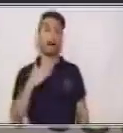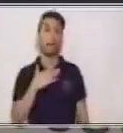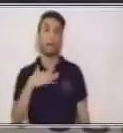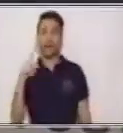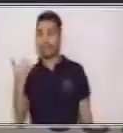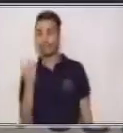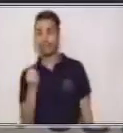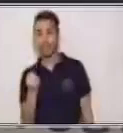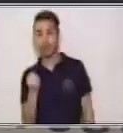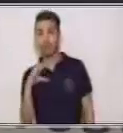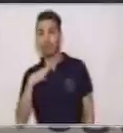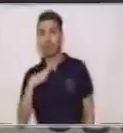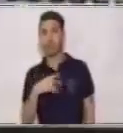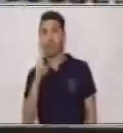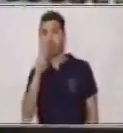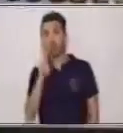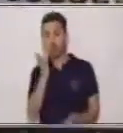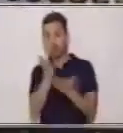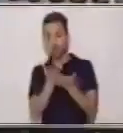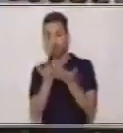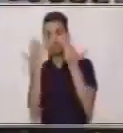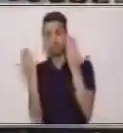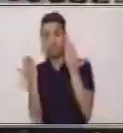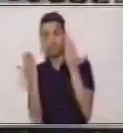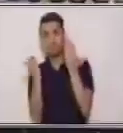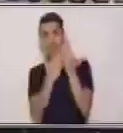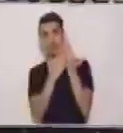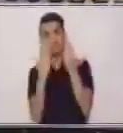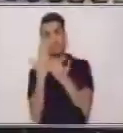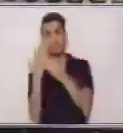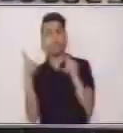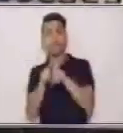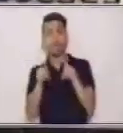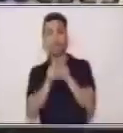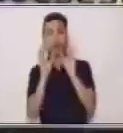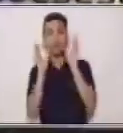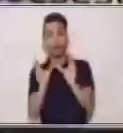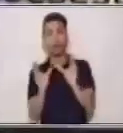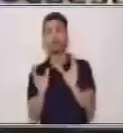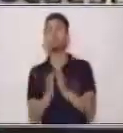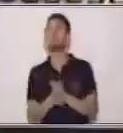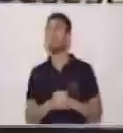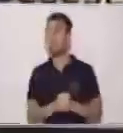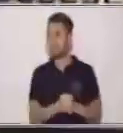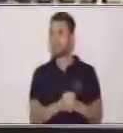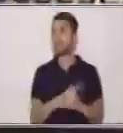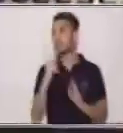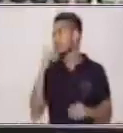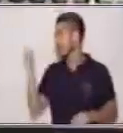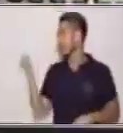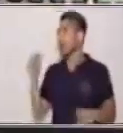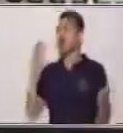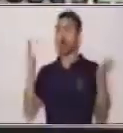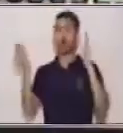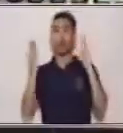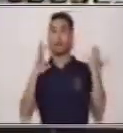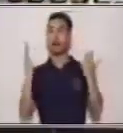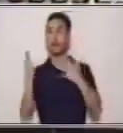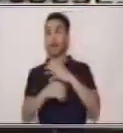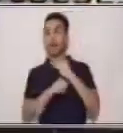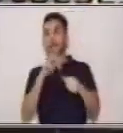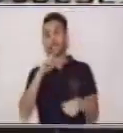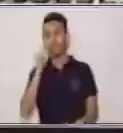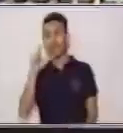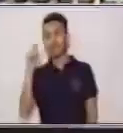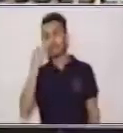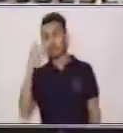iguales. Para que comprendamos el tema de hoy, la comparación de fracciones, no vamos a utilizar